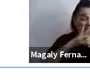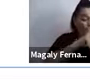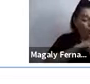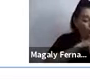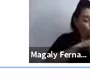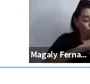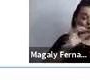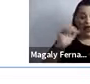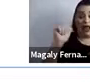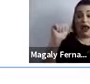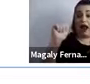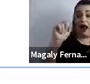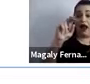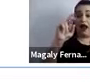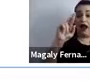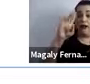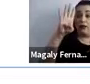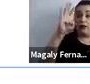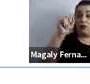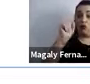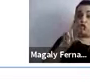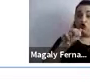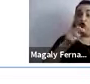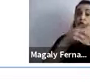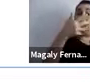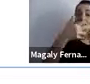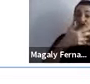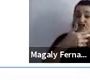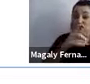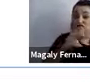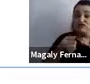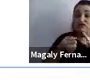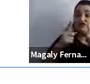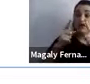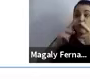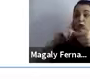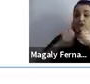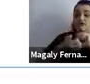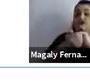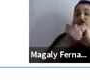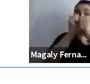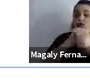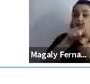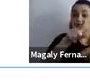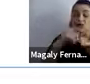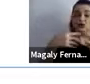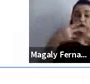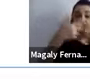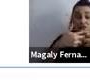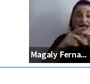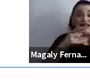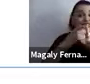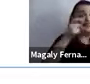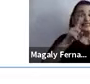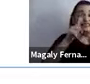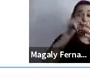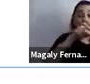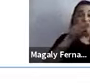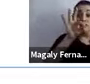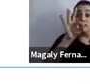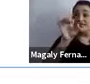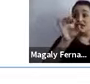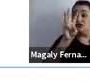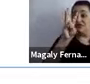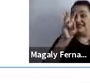ido desde la revolución preindustrial, y aquí las tenemos medidas desde 1960, aumentando en el